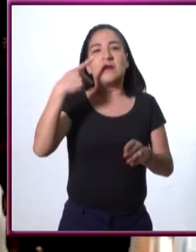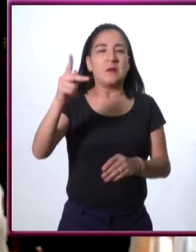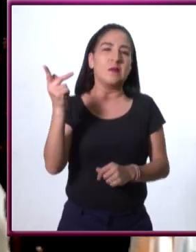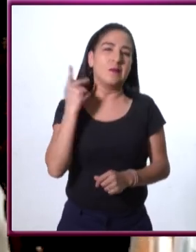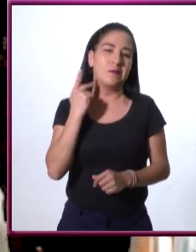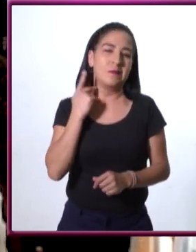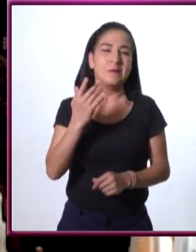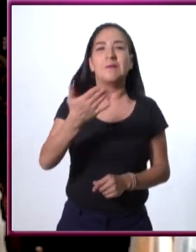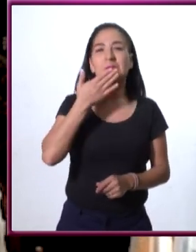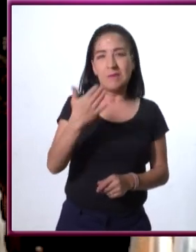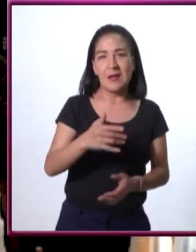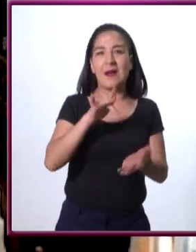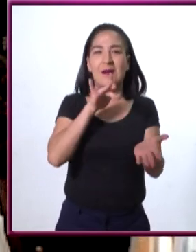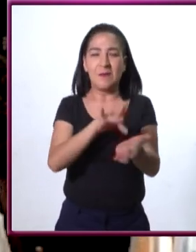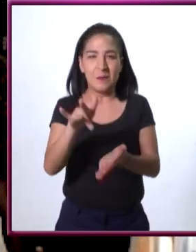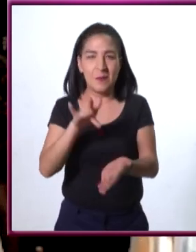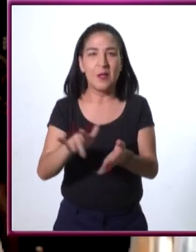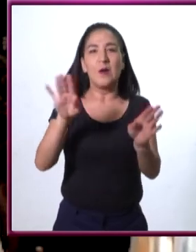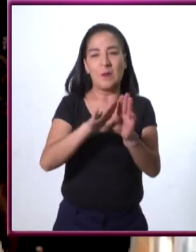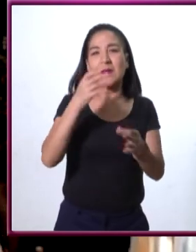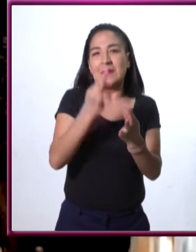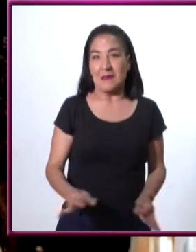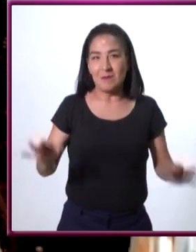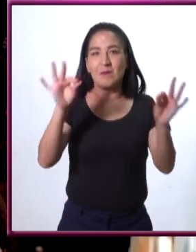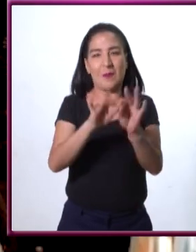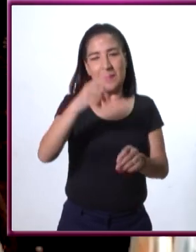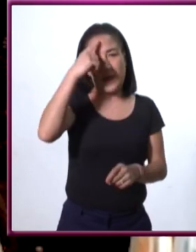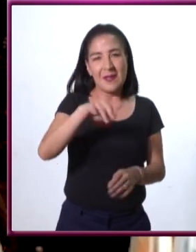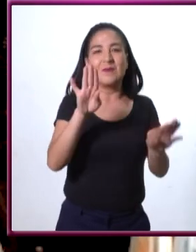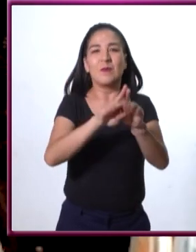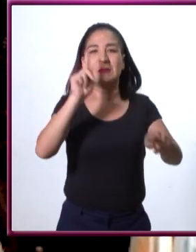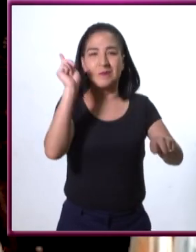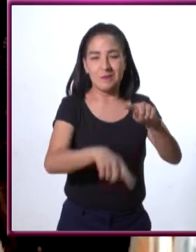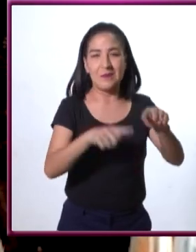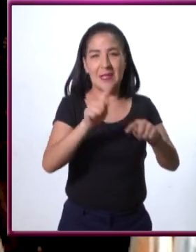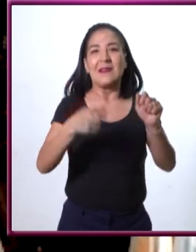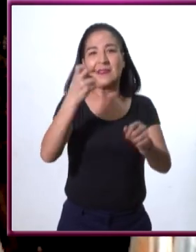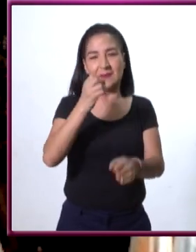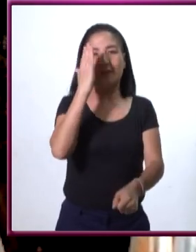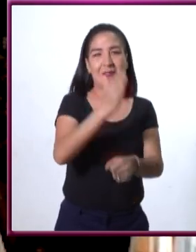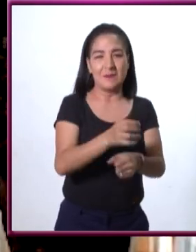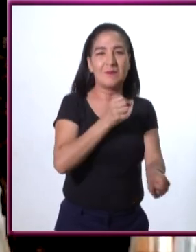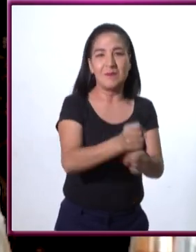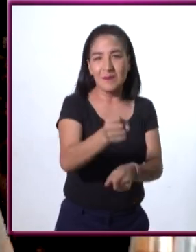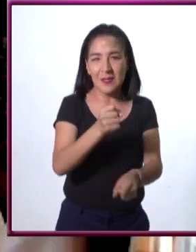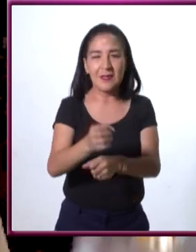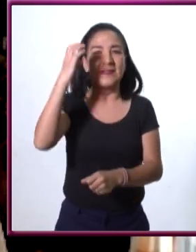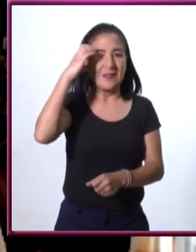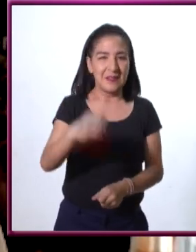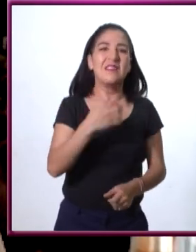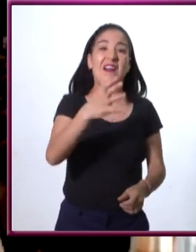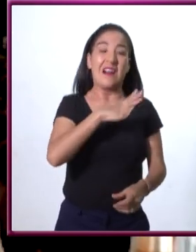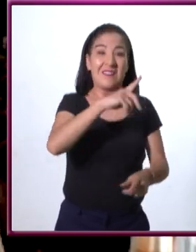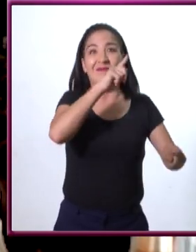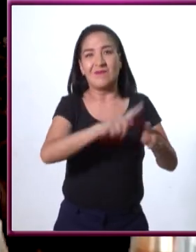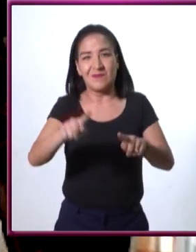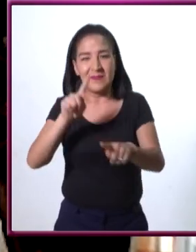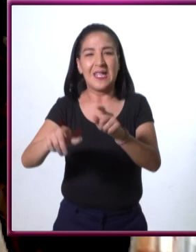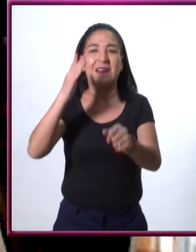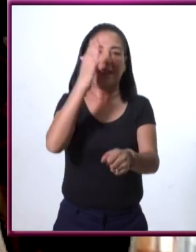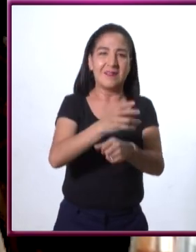una buena estrategia o una arma muy importante para eliminar el castigo corporal, ¿no? Que es uno de los varios tipos de castigo que